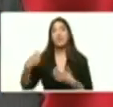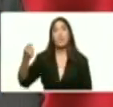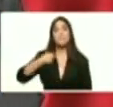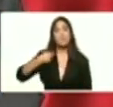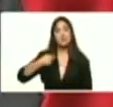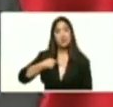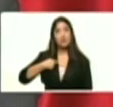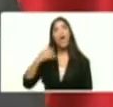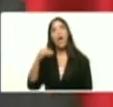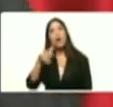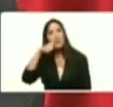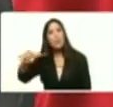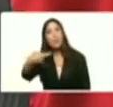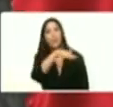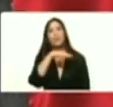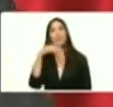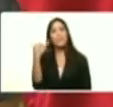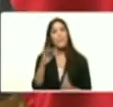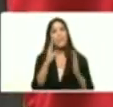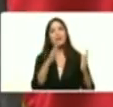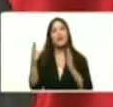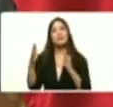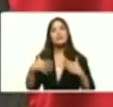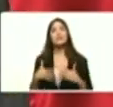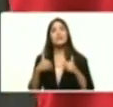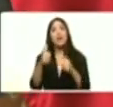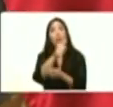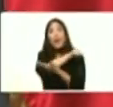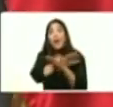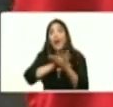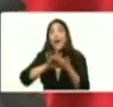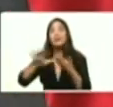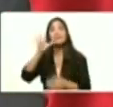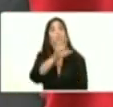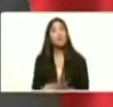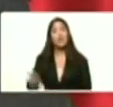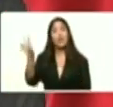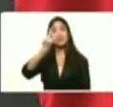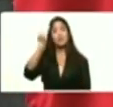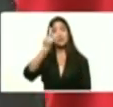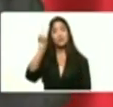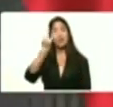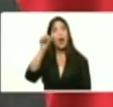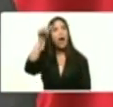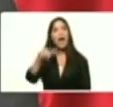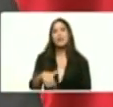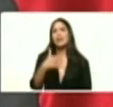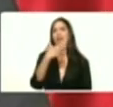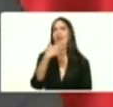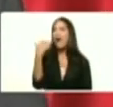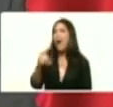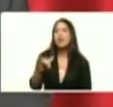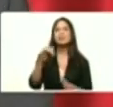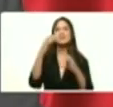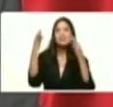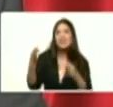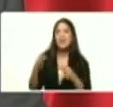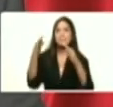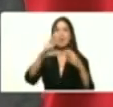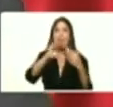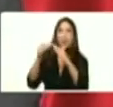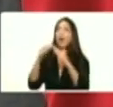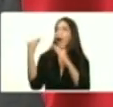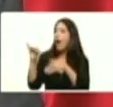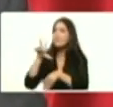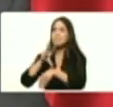este es un pueblo, que tiene una estructura, de salud gratuita, en todo el país, en todos los rincones, aquí no hay un caserío, donde no haya, deje de haber un médico,